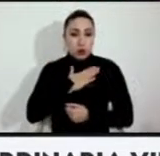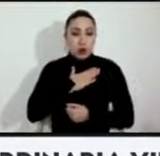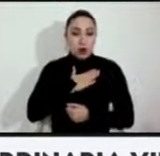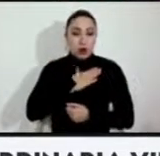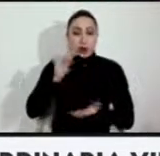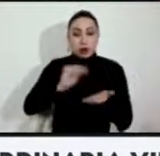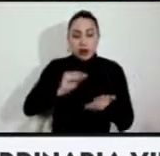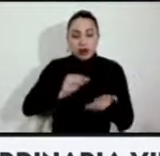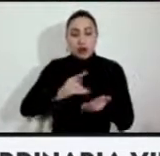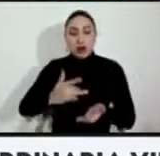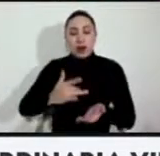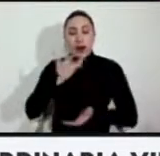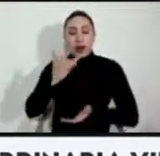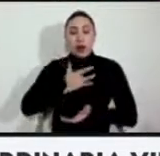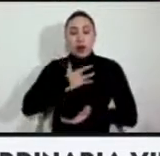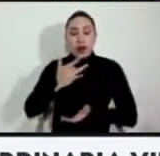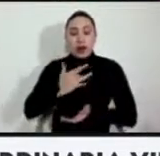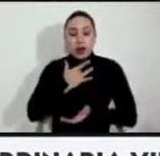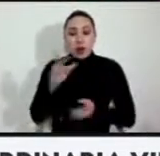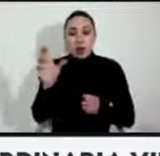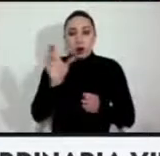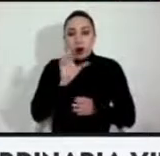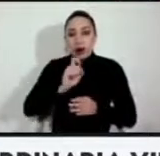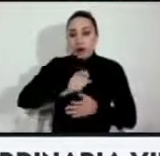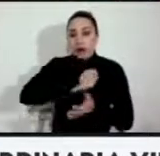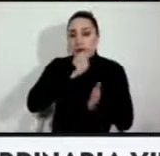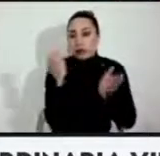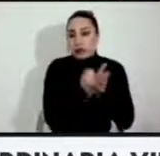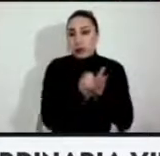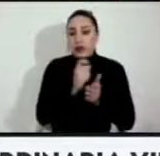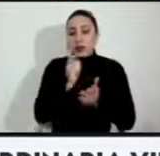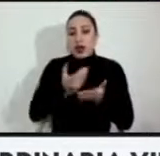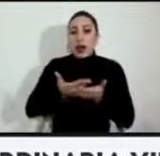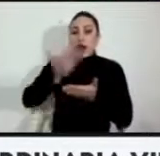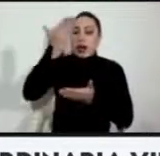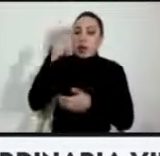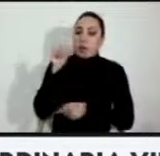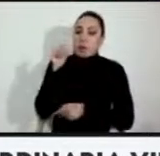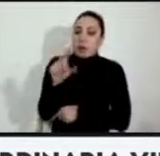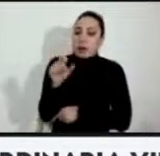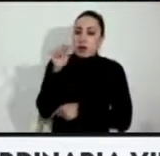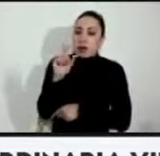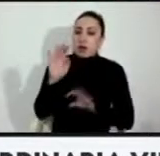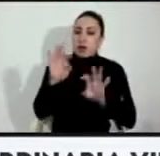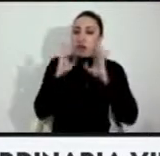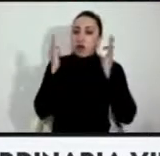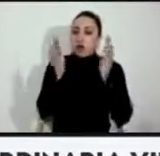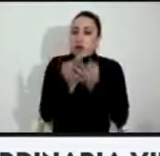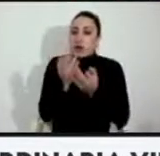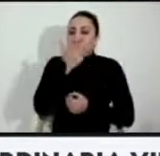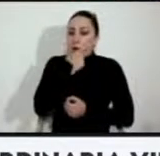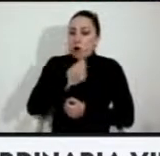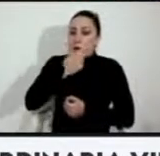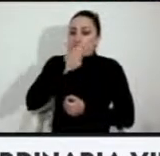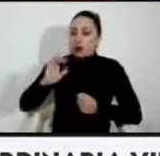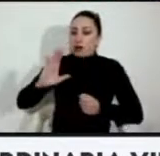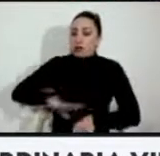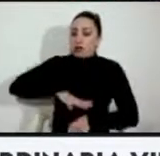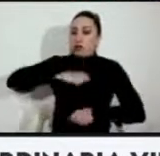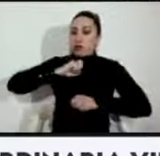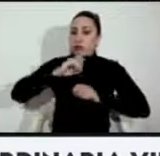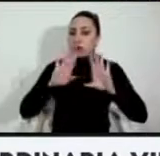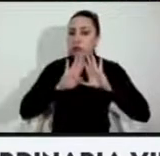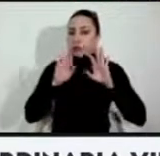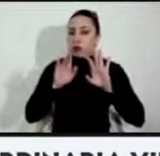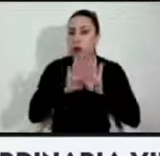presente cuando predominaba el sistema patriarcal y nuestra vida transcurría en el ámbito